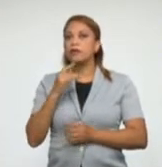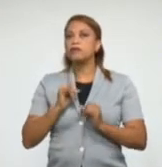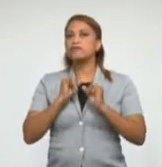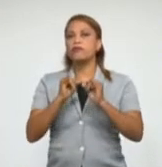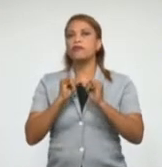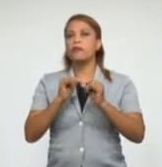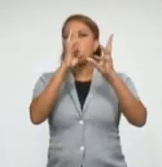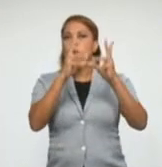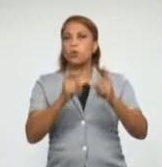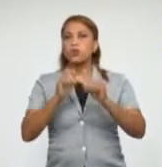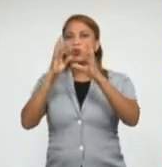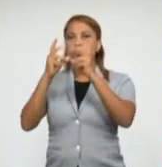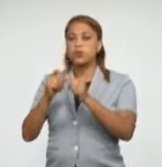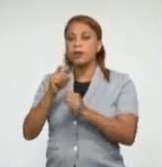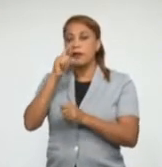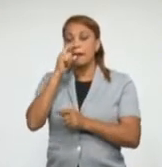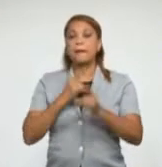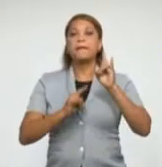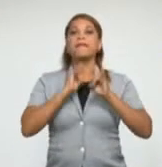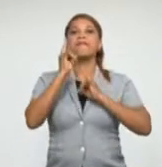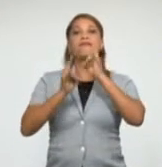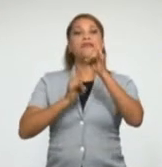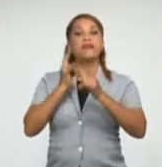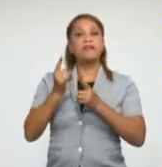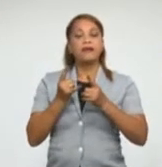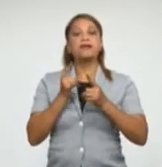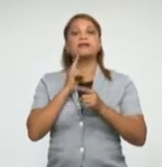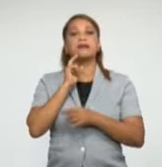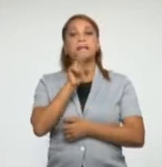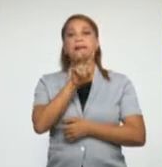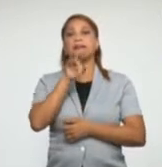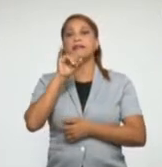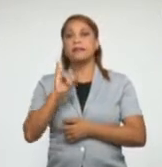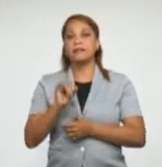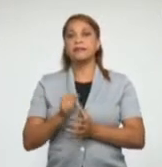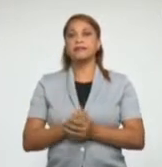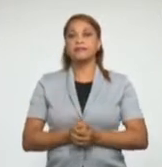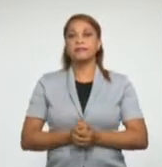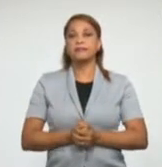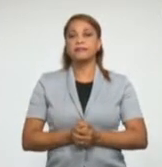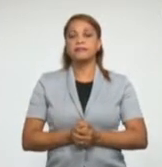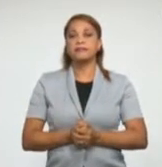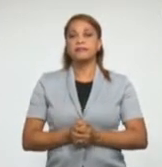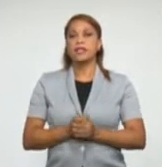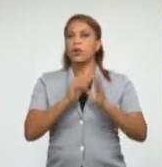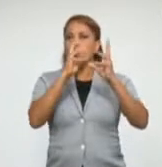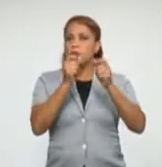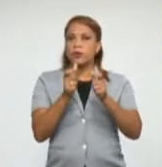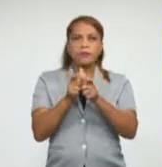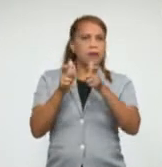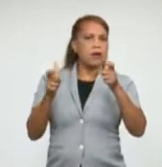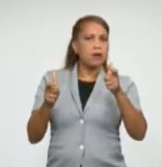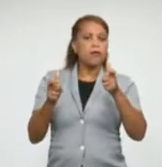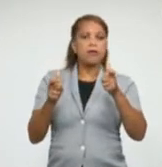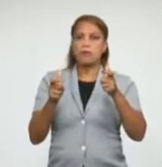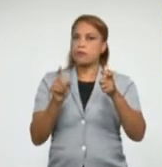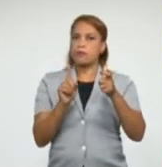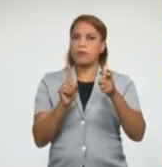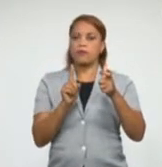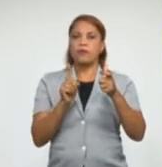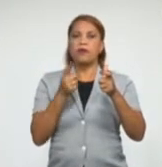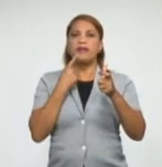cifra de lactantes confirmados, con 26. Pero no solo la mayor cifra de lactantes confirmados. Dentro de los